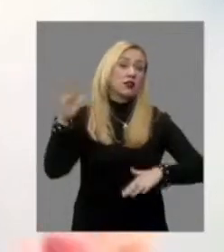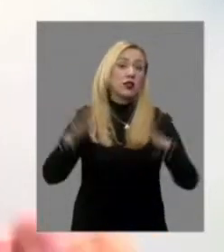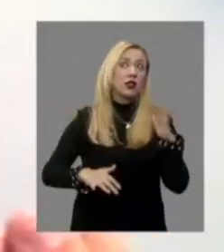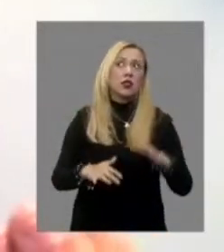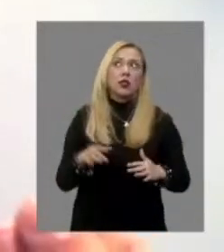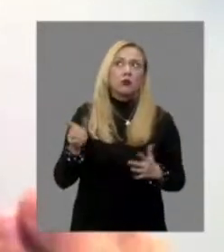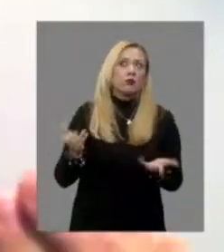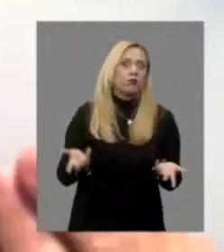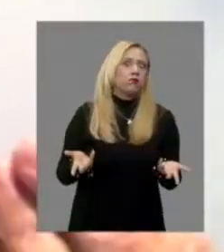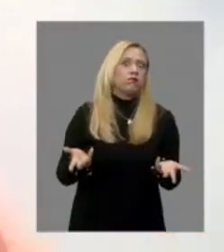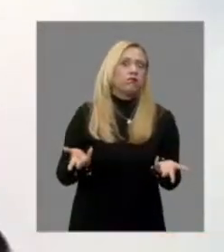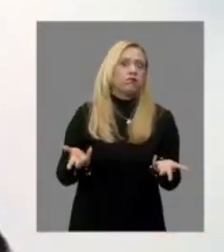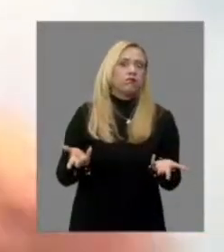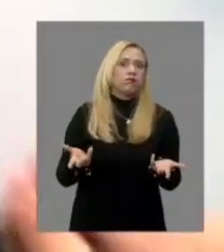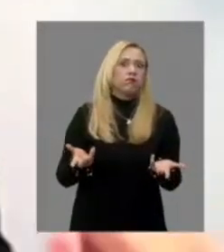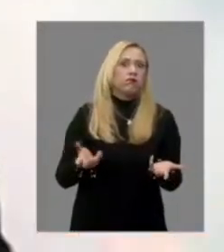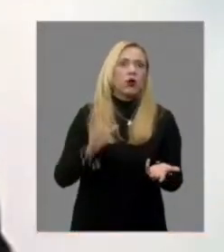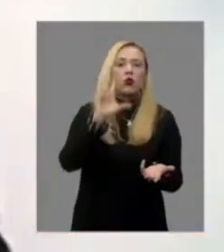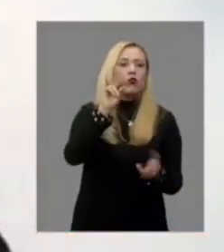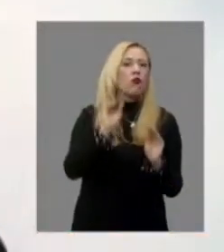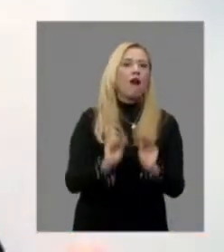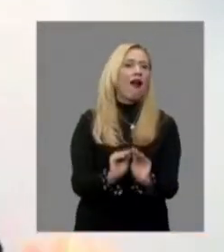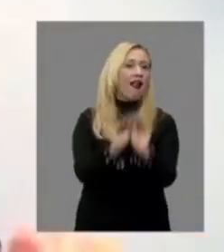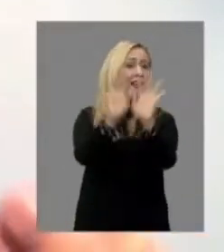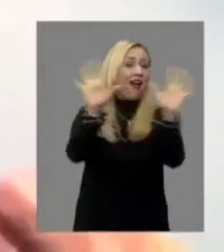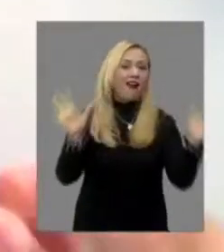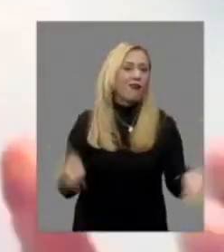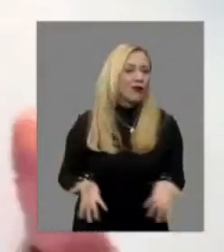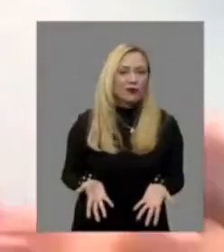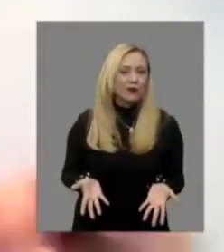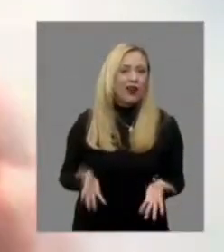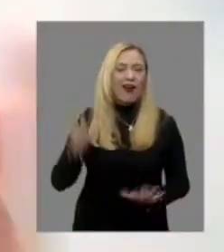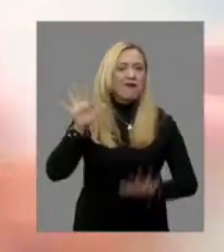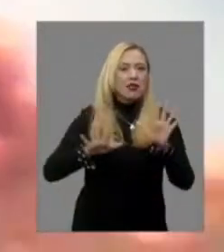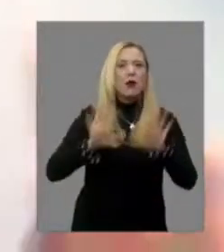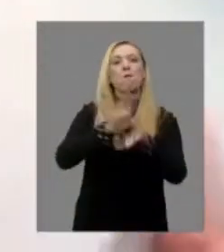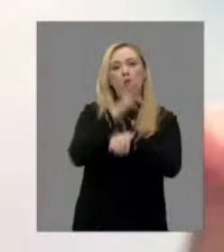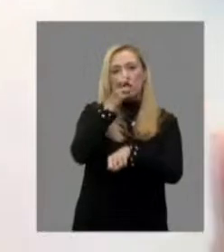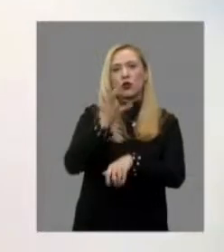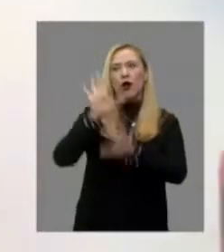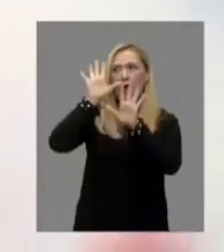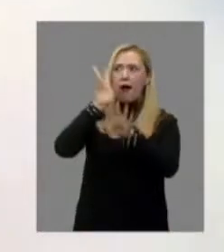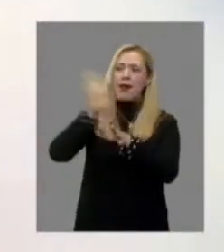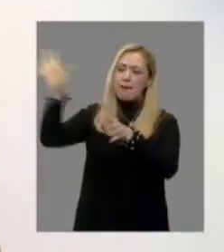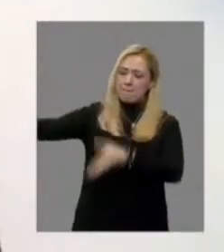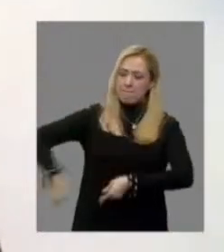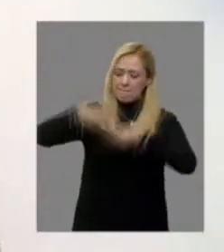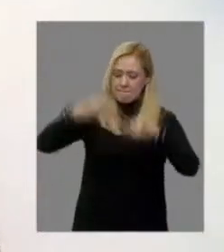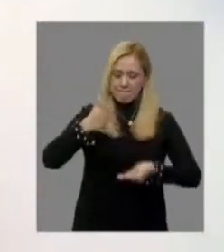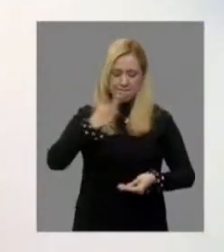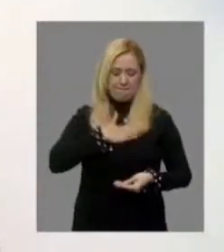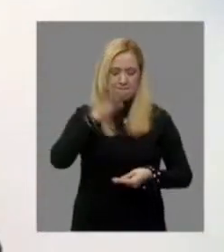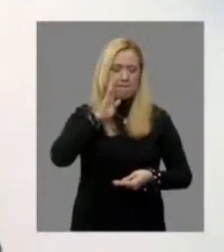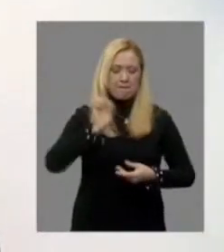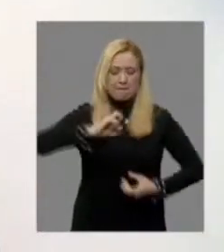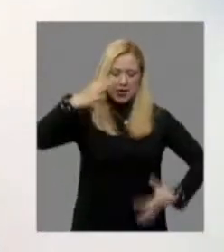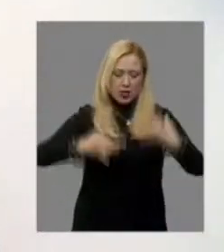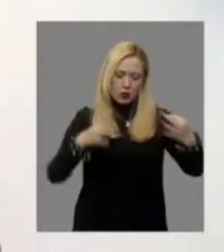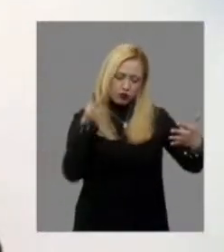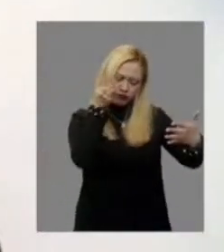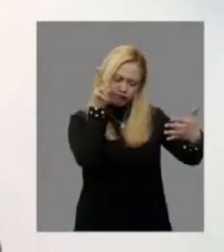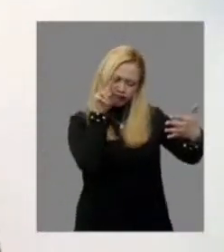no siempre tienen la claridad o se conllevan exactamente con el texto